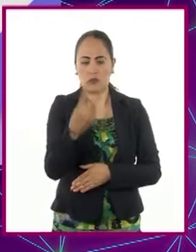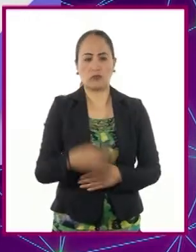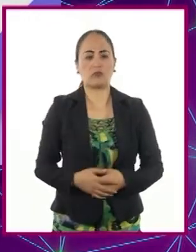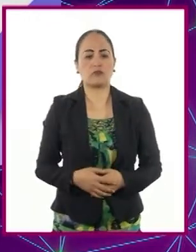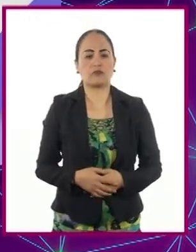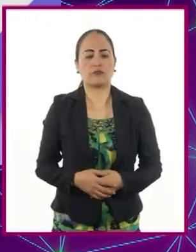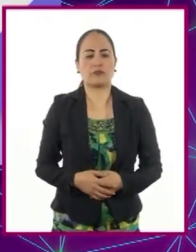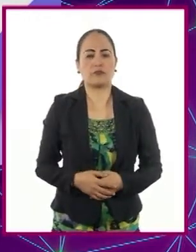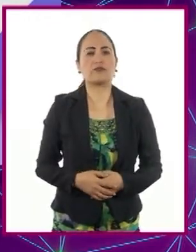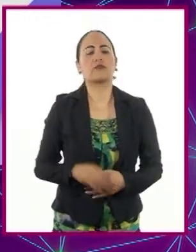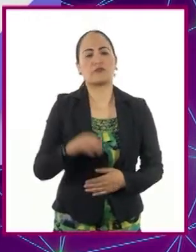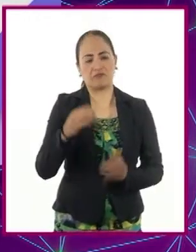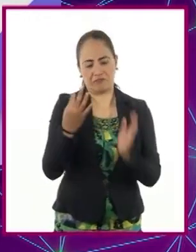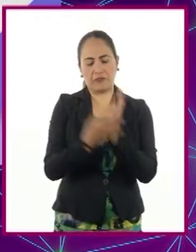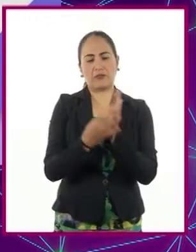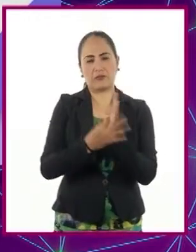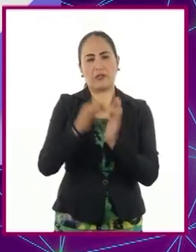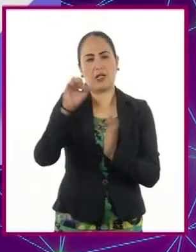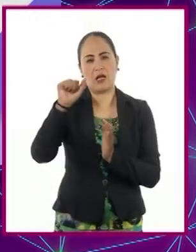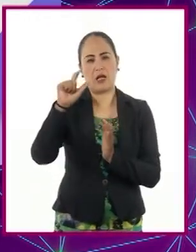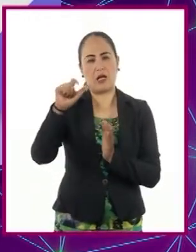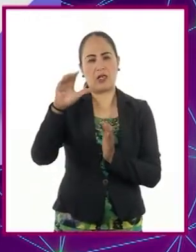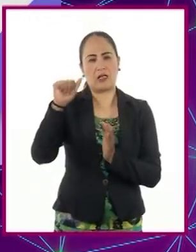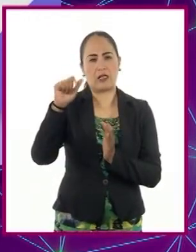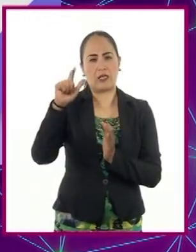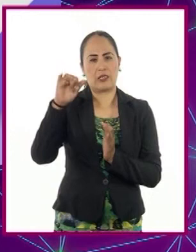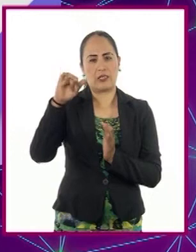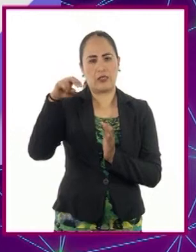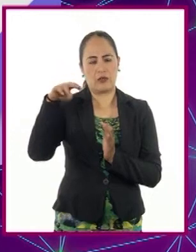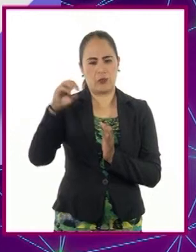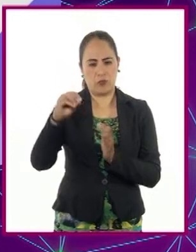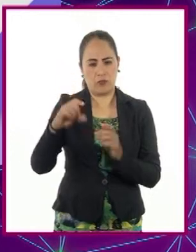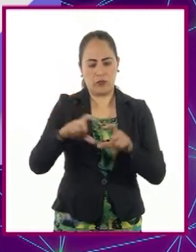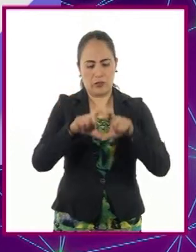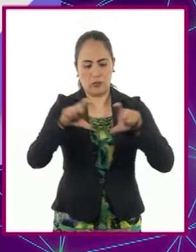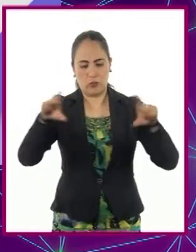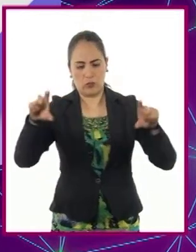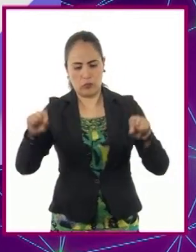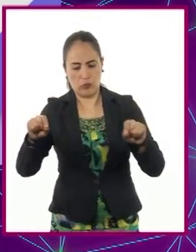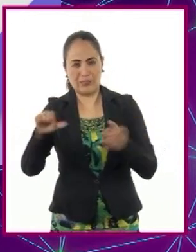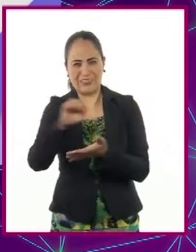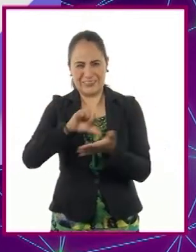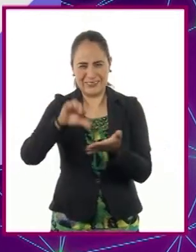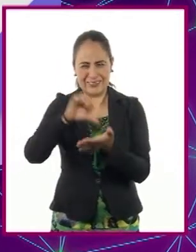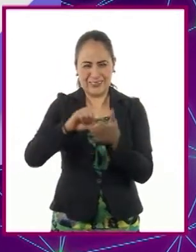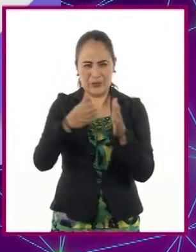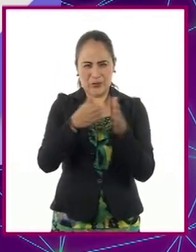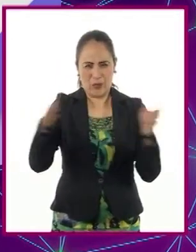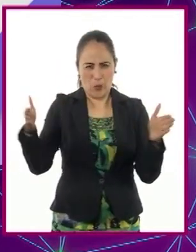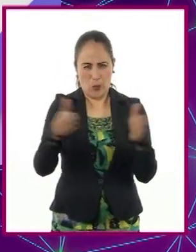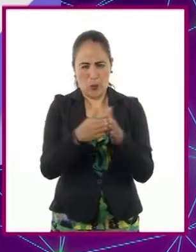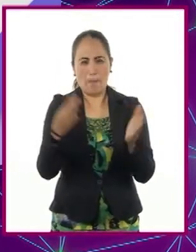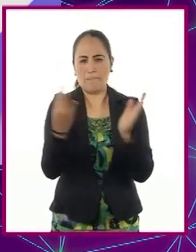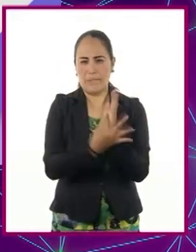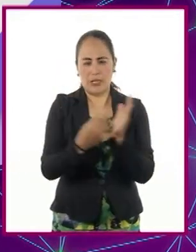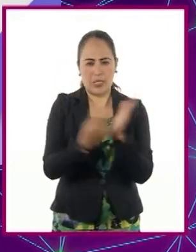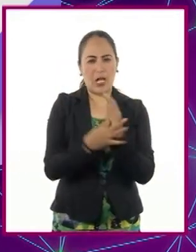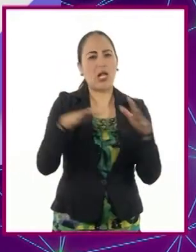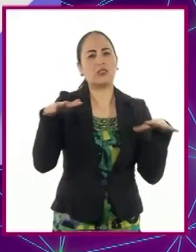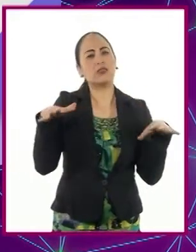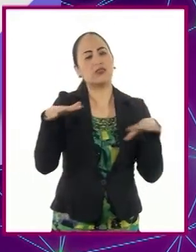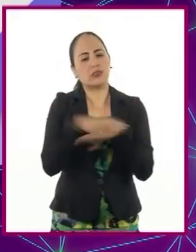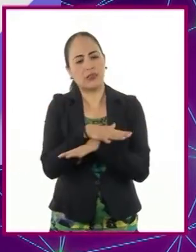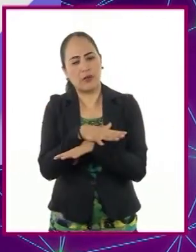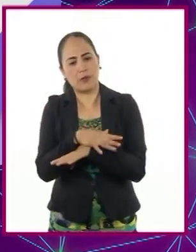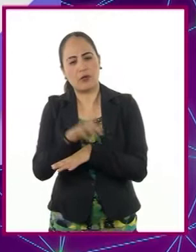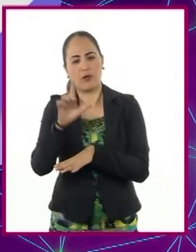metales alcalino-térreos. Al centro de la tabla periódica se encuentran los metales de transición, donde se incluyen los